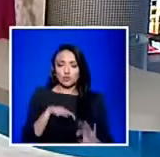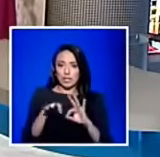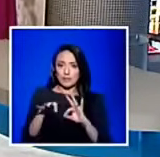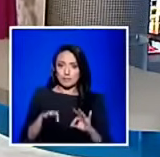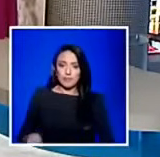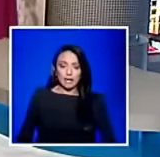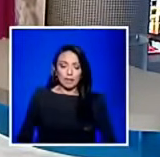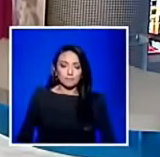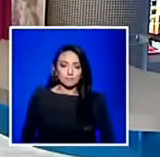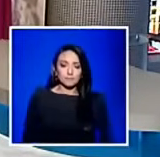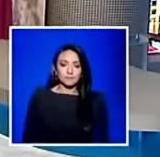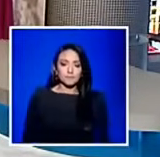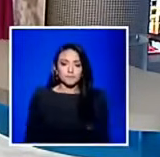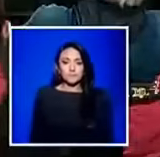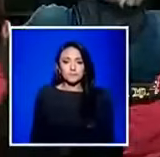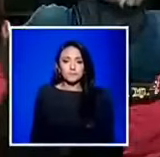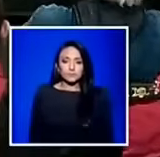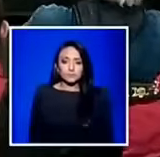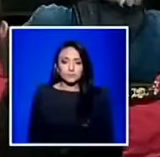en la siguiente nota.